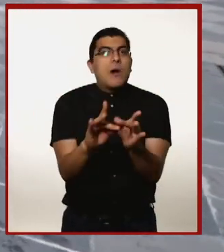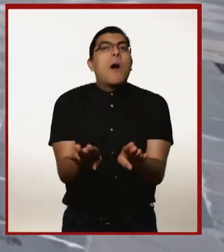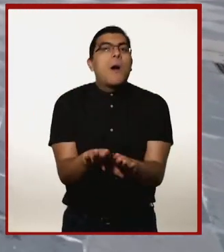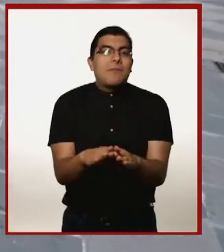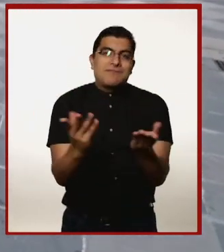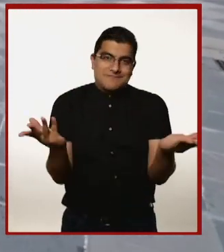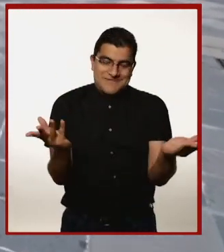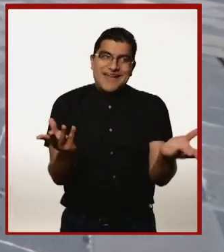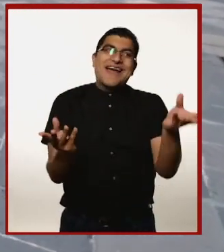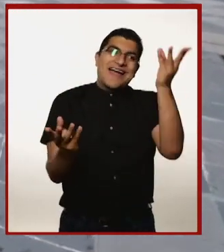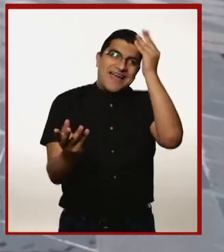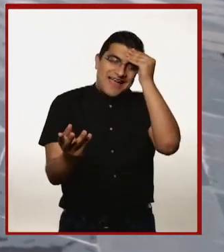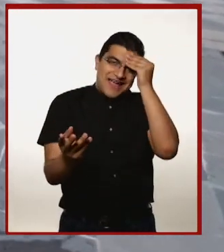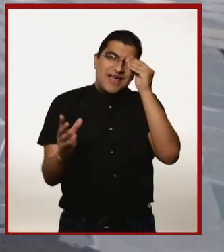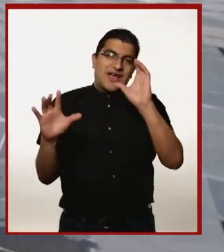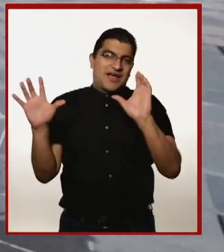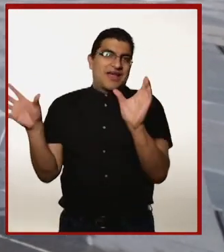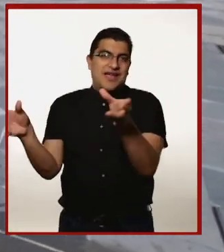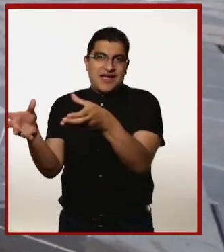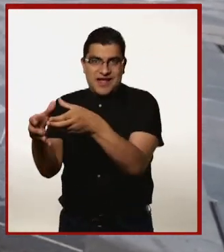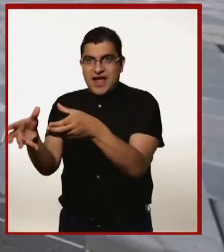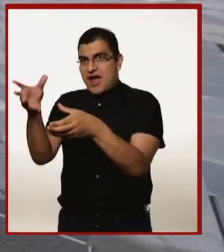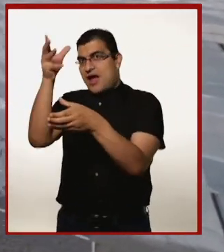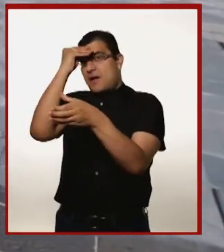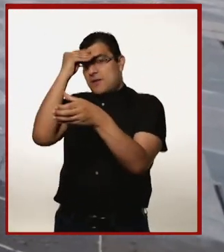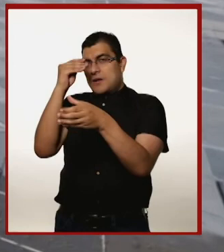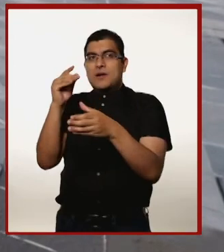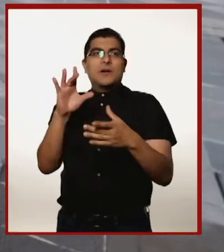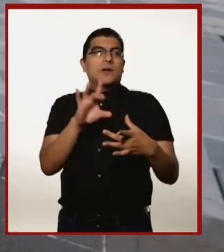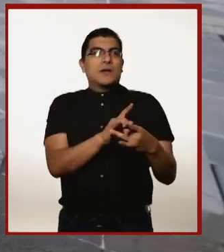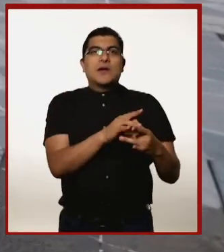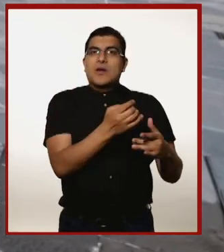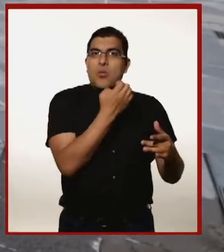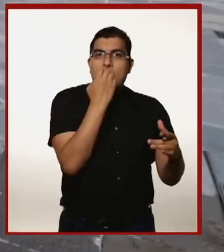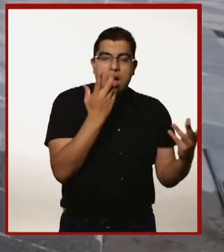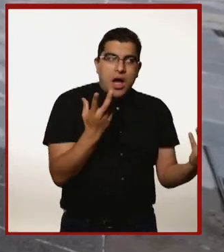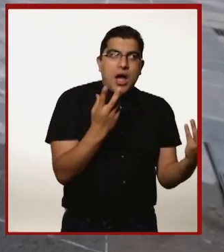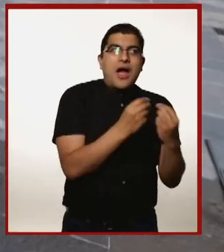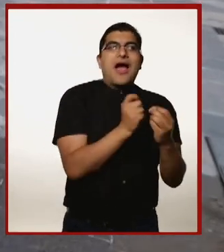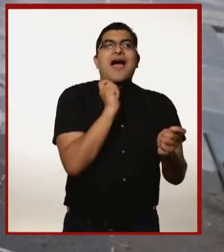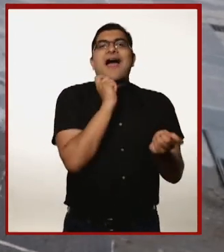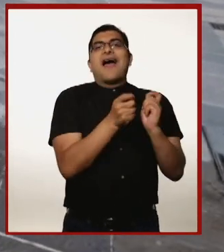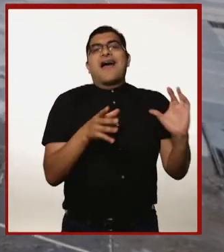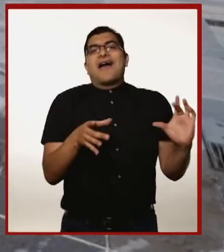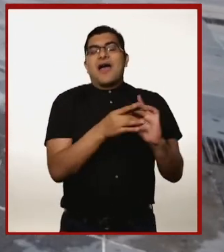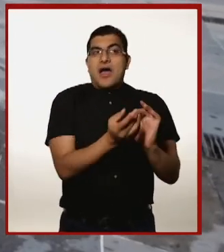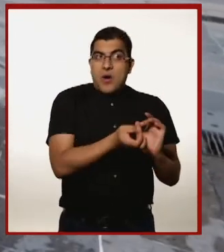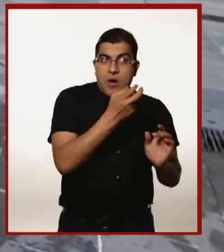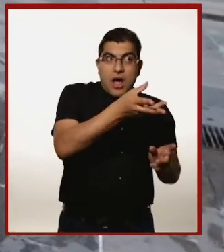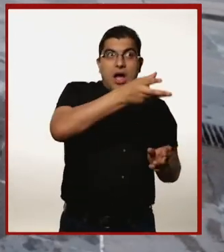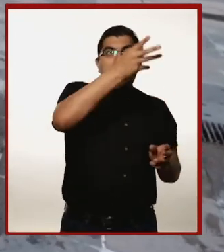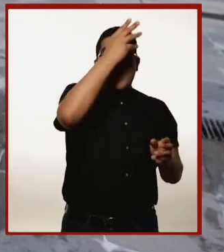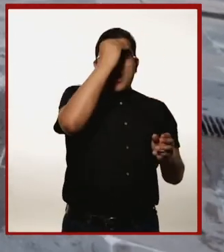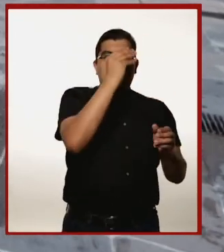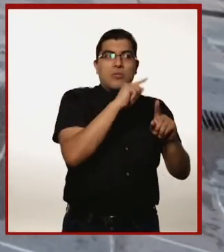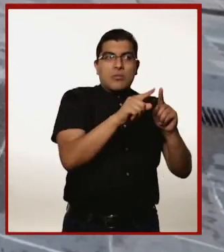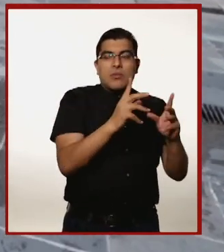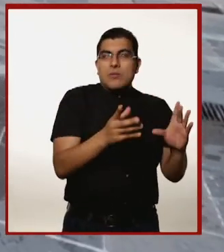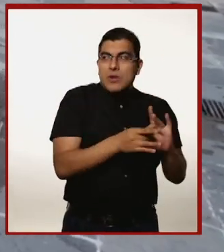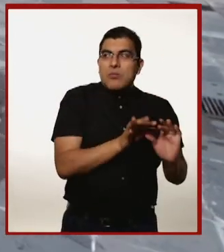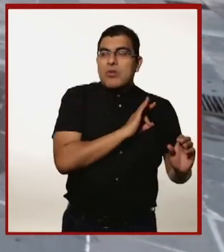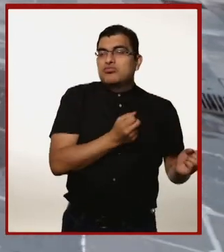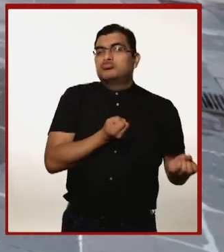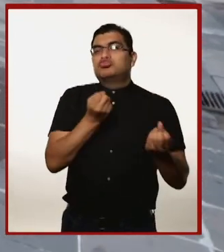vinculamos. Así es, los aprendizajes de la comunidad nos ayudan a darle sentido a los aprendizajes escolares y la escuela nos